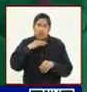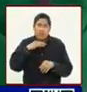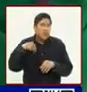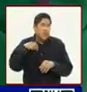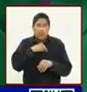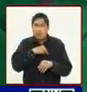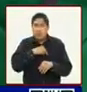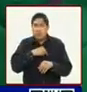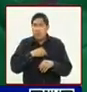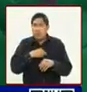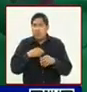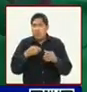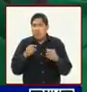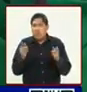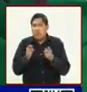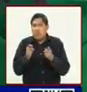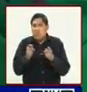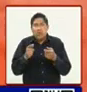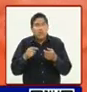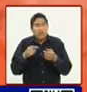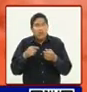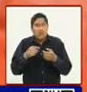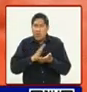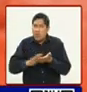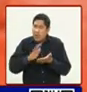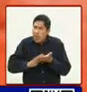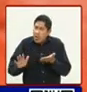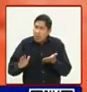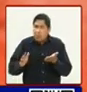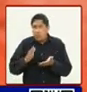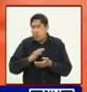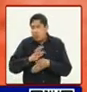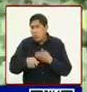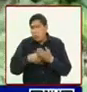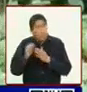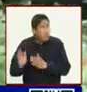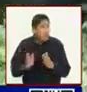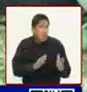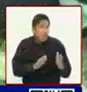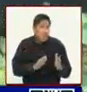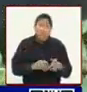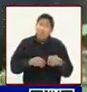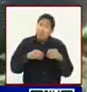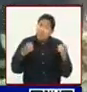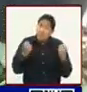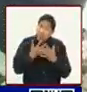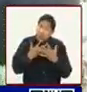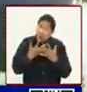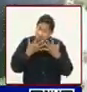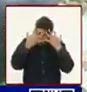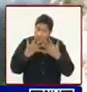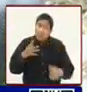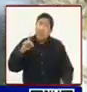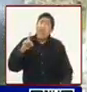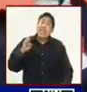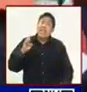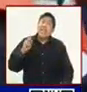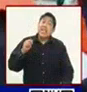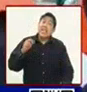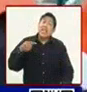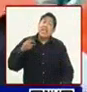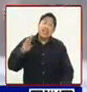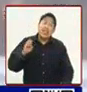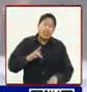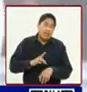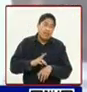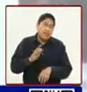tenemos puros chiquititos, pues. Así que tiene que estar bien limpio, bien aseado, todo en orden. ¿Hay pena, hay miedo ahora por el dengue? No, hay miedo